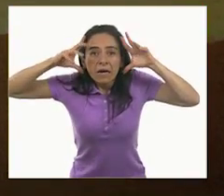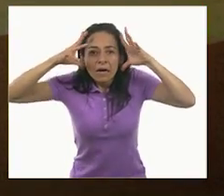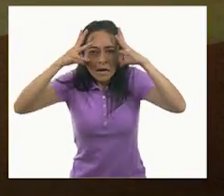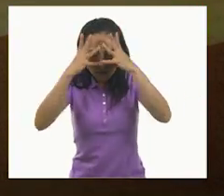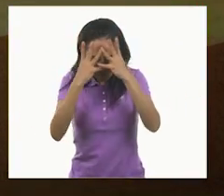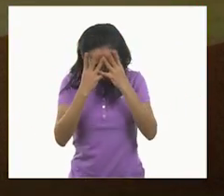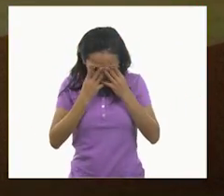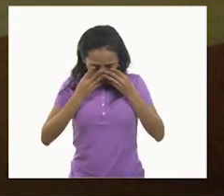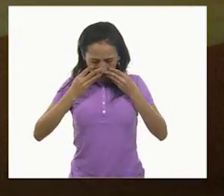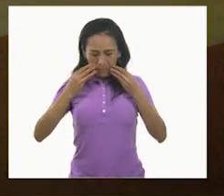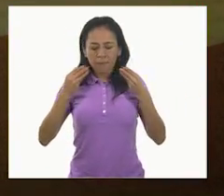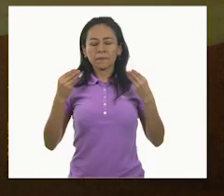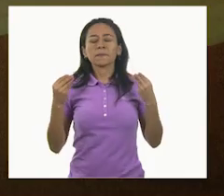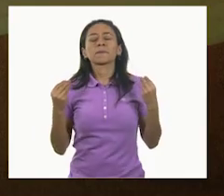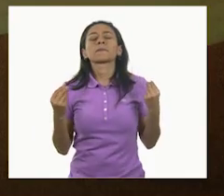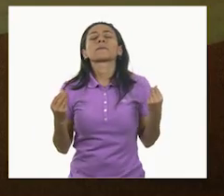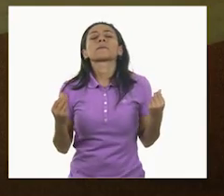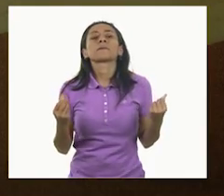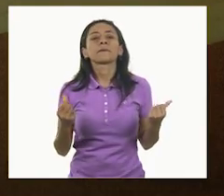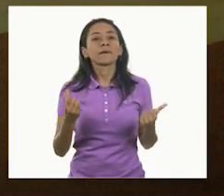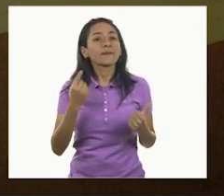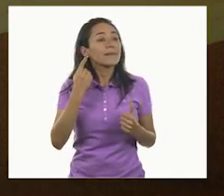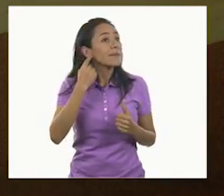ni kintaqen